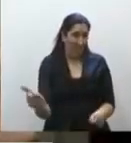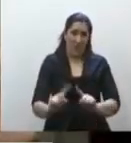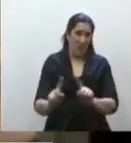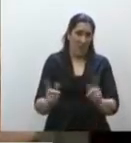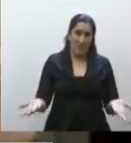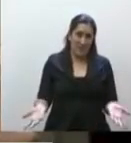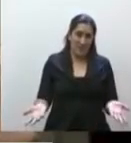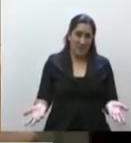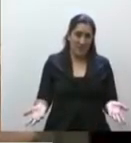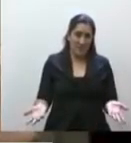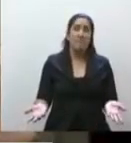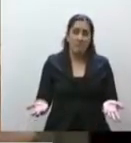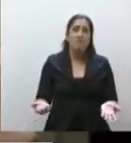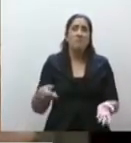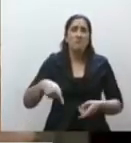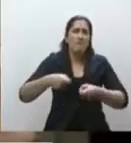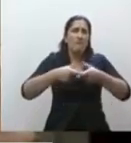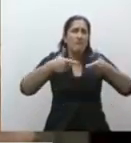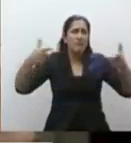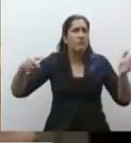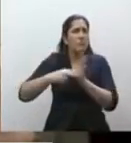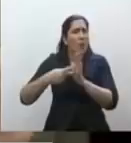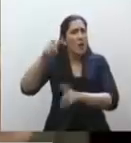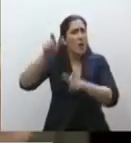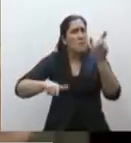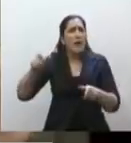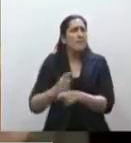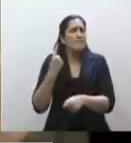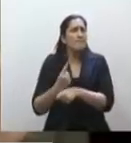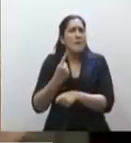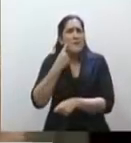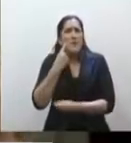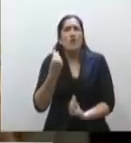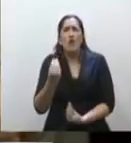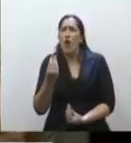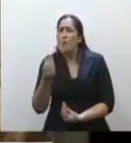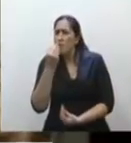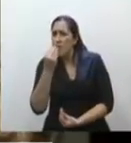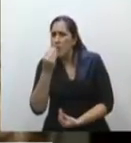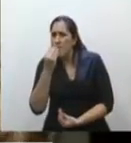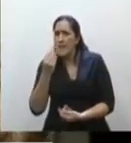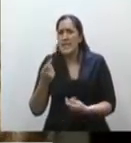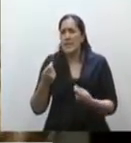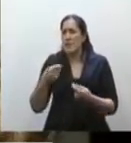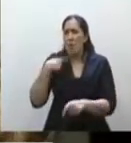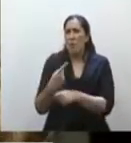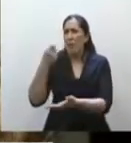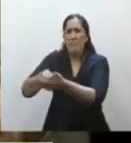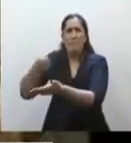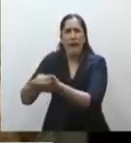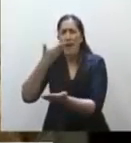cada vez hay gente con mayores problemas de subsistencia alimentaria o porque no pueden hacer frente a las facturas,